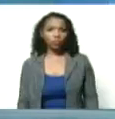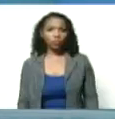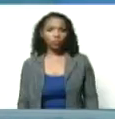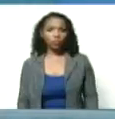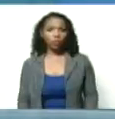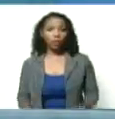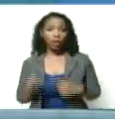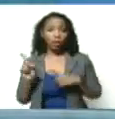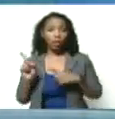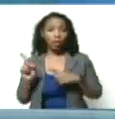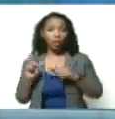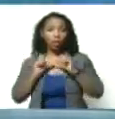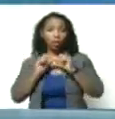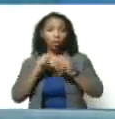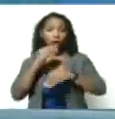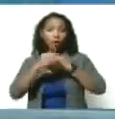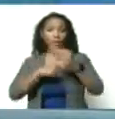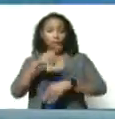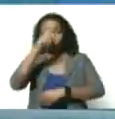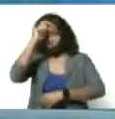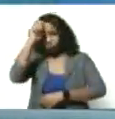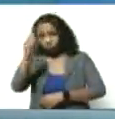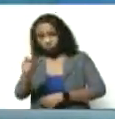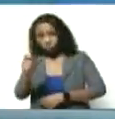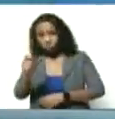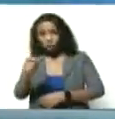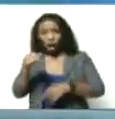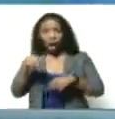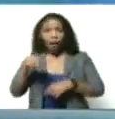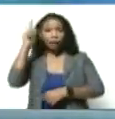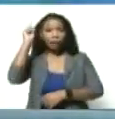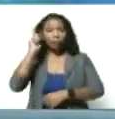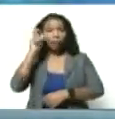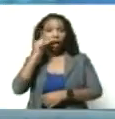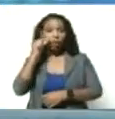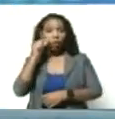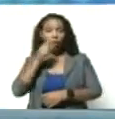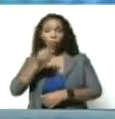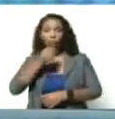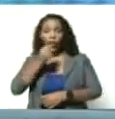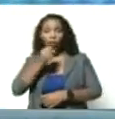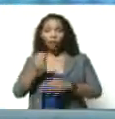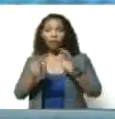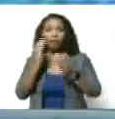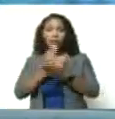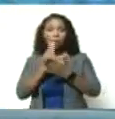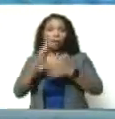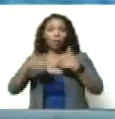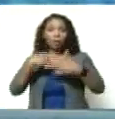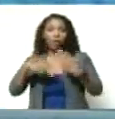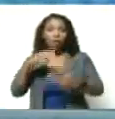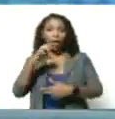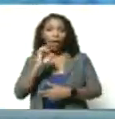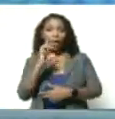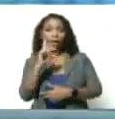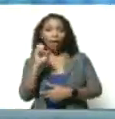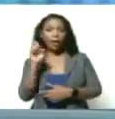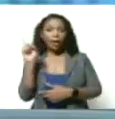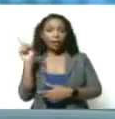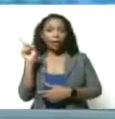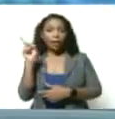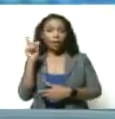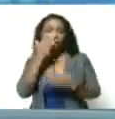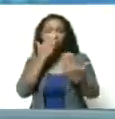Y a esta hora se sigue rindiendo homenaje póstumo al diputado, al comunicador y siempre revolucionario Earle Herrera desde el Palacio Federal